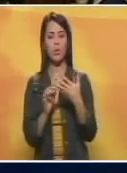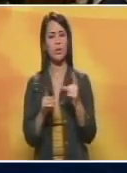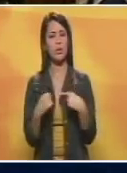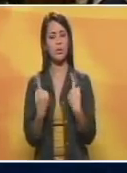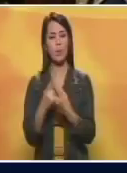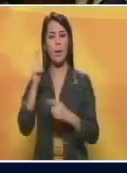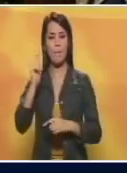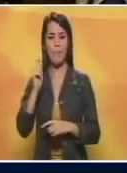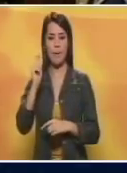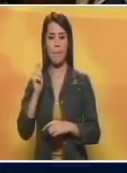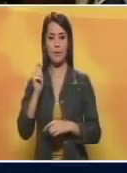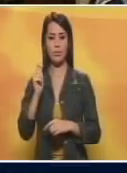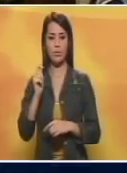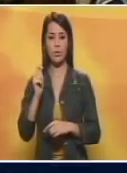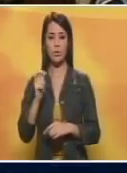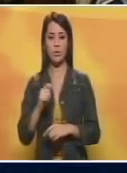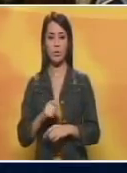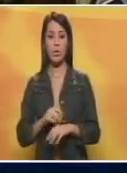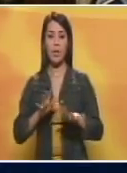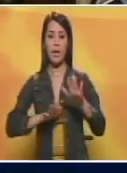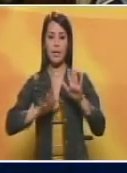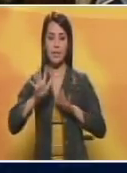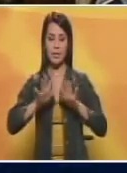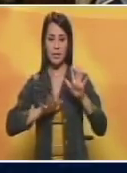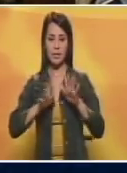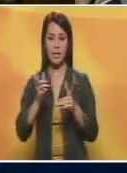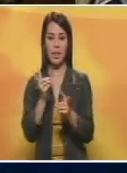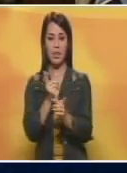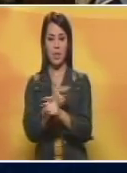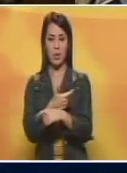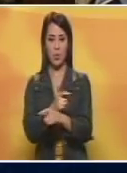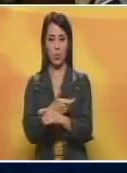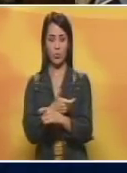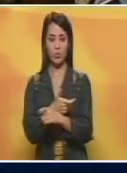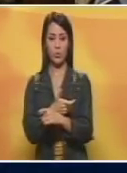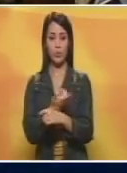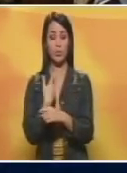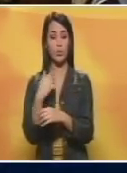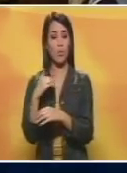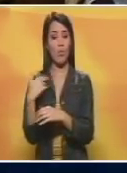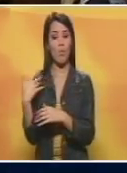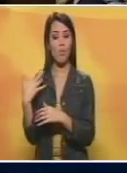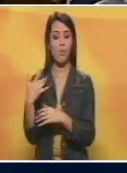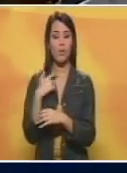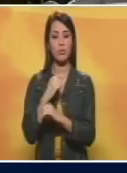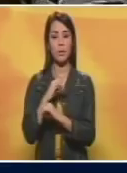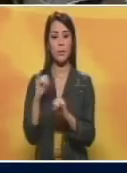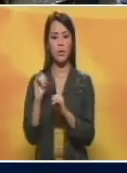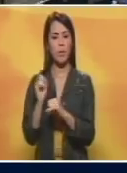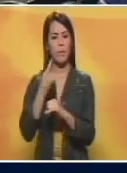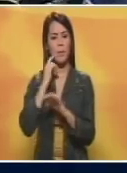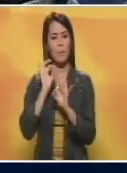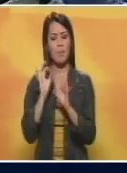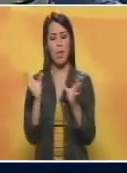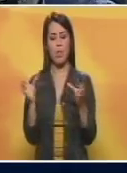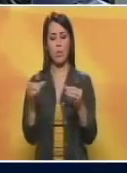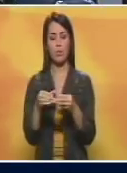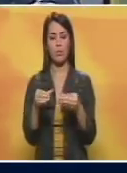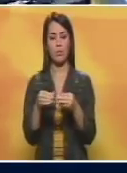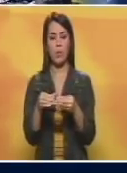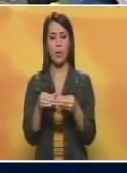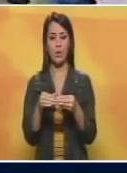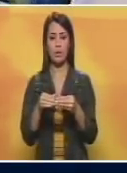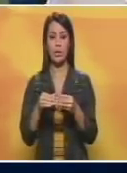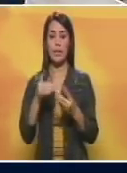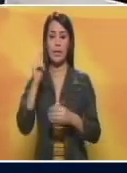desde en este 15 de agosto cuando terminó el primer período de sesiones ordinarias del